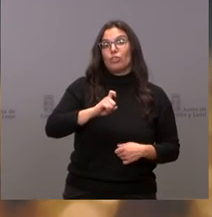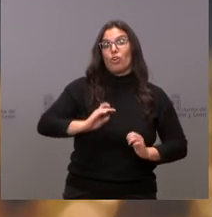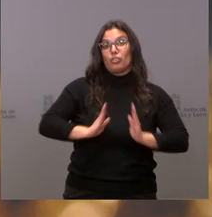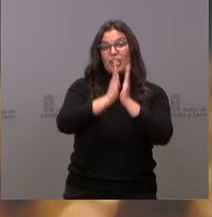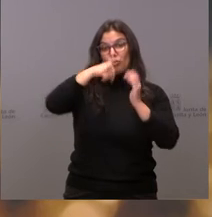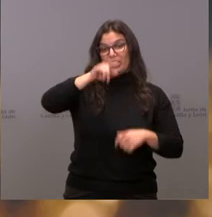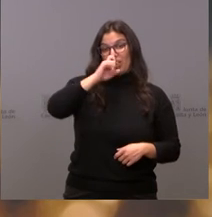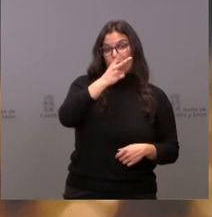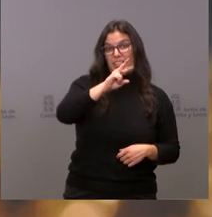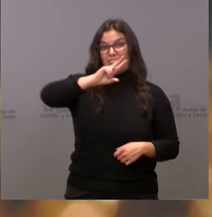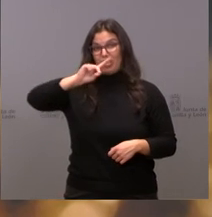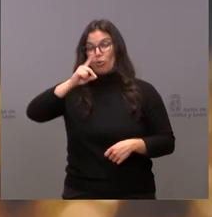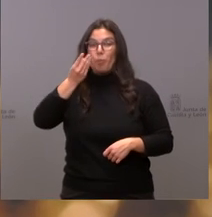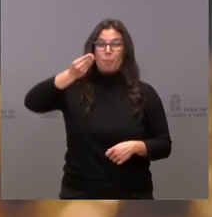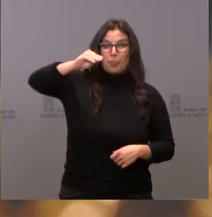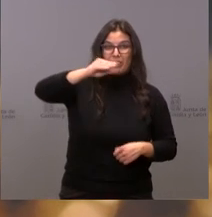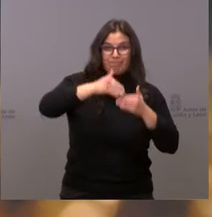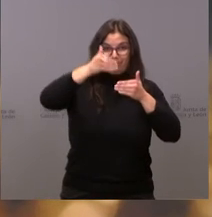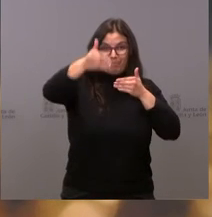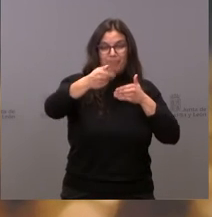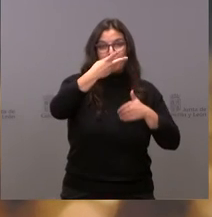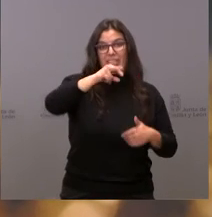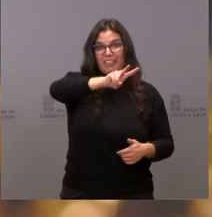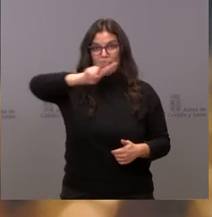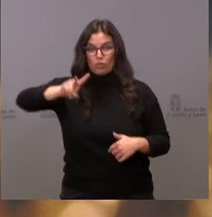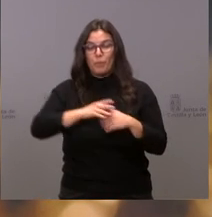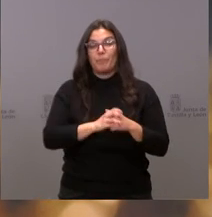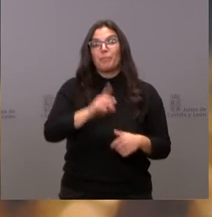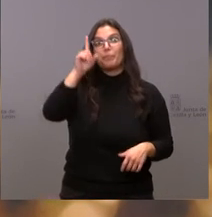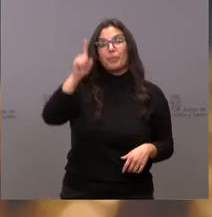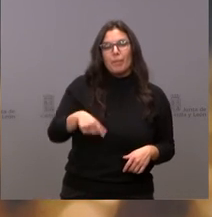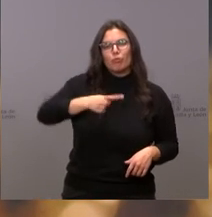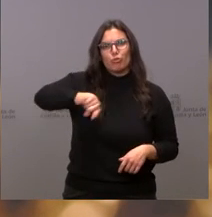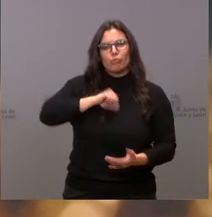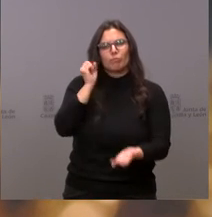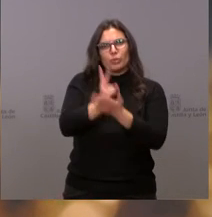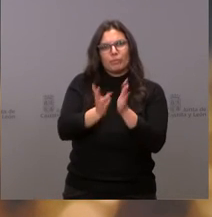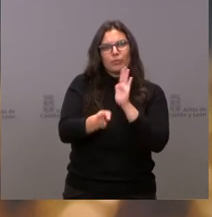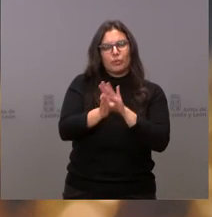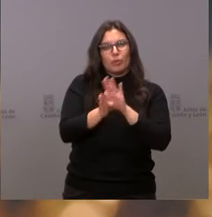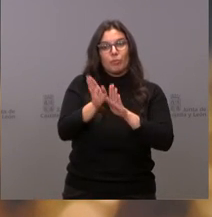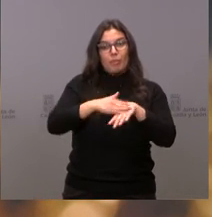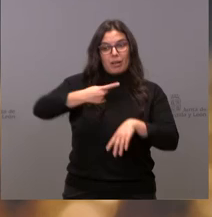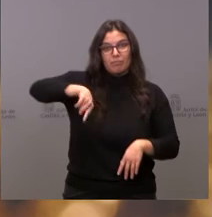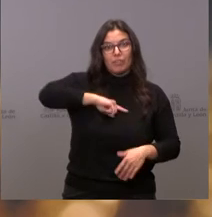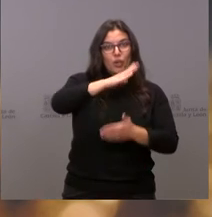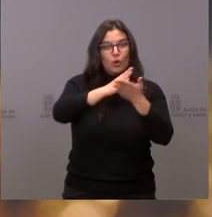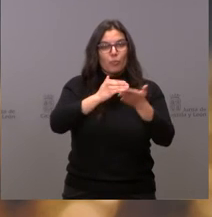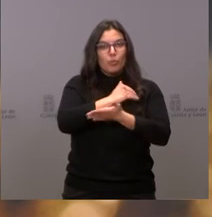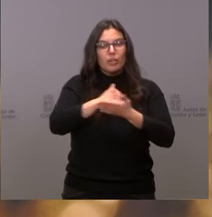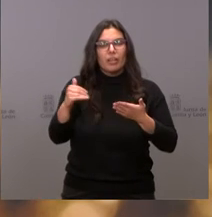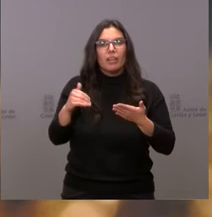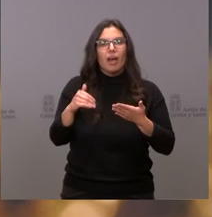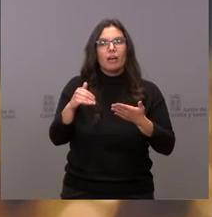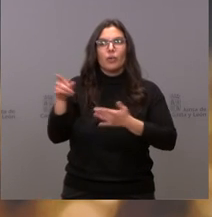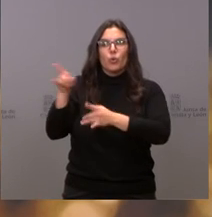año 2022 vamos a convertir también a seguir apostando porque nuestra comunidad autónoma sea un